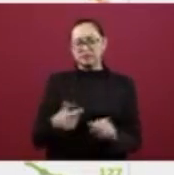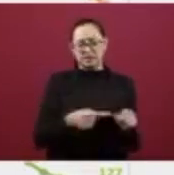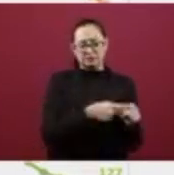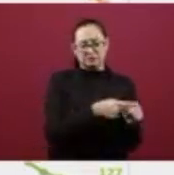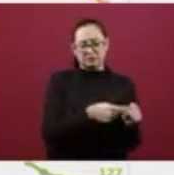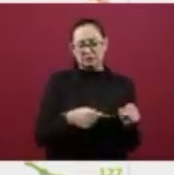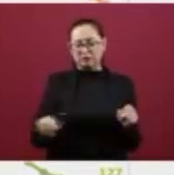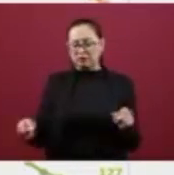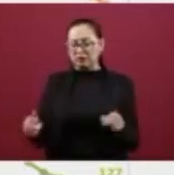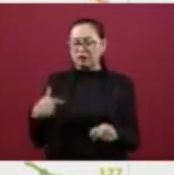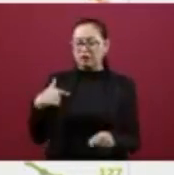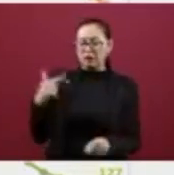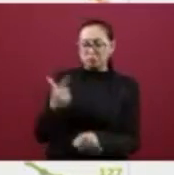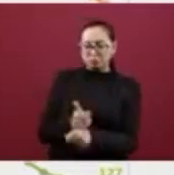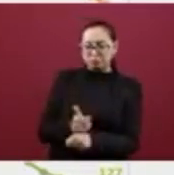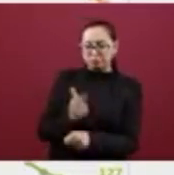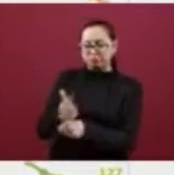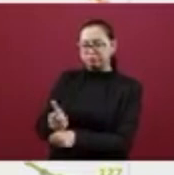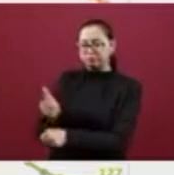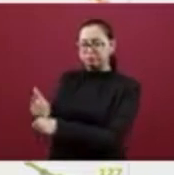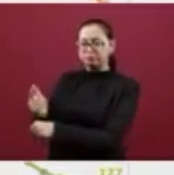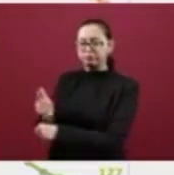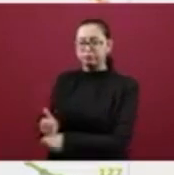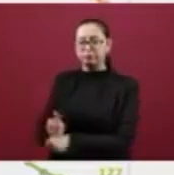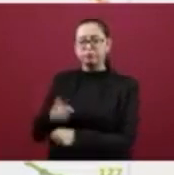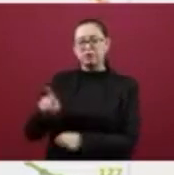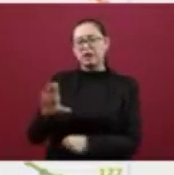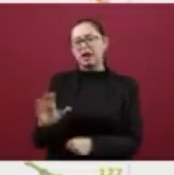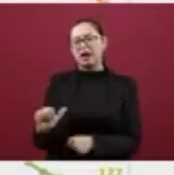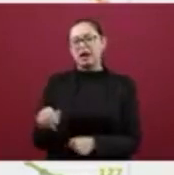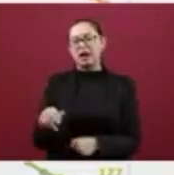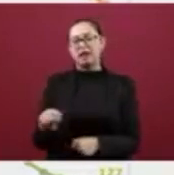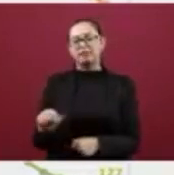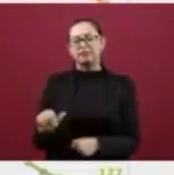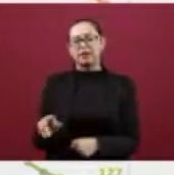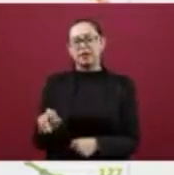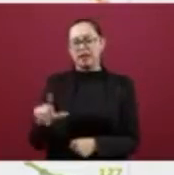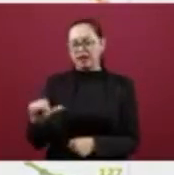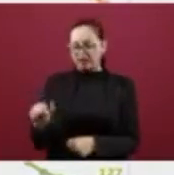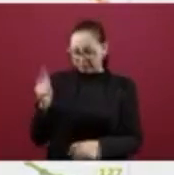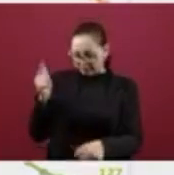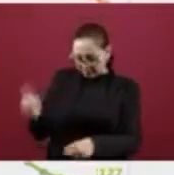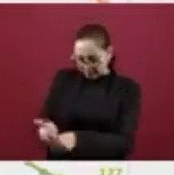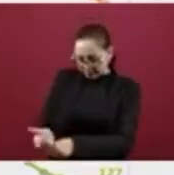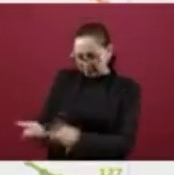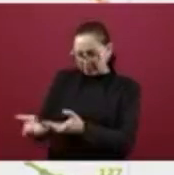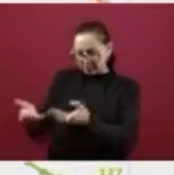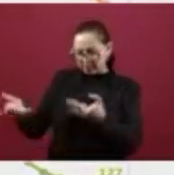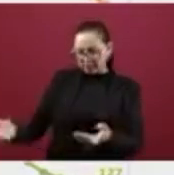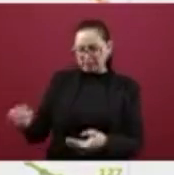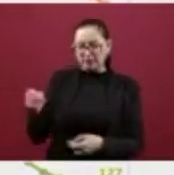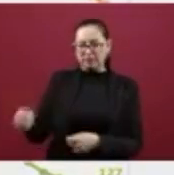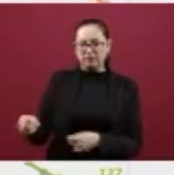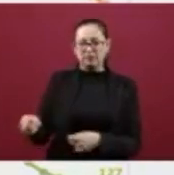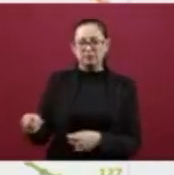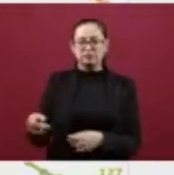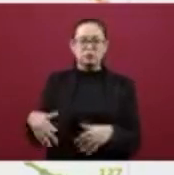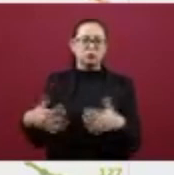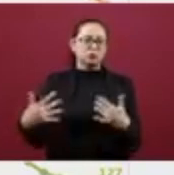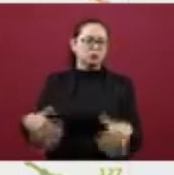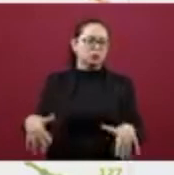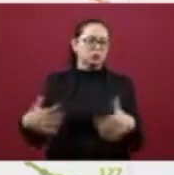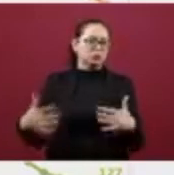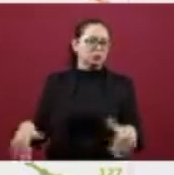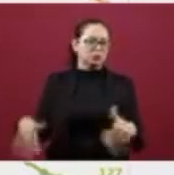descubrimiento y la entrada en producción de Cantarell. En estos años, Cantarell significó